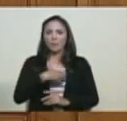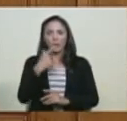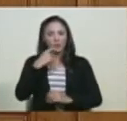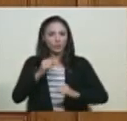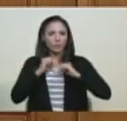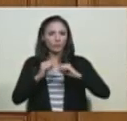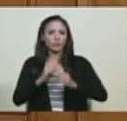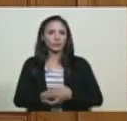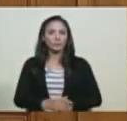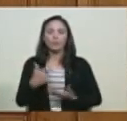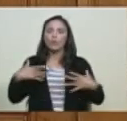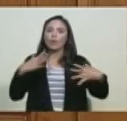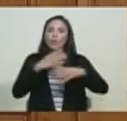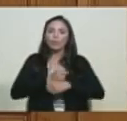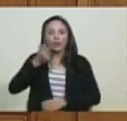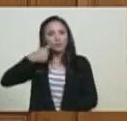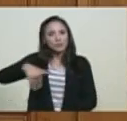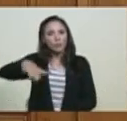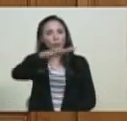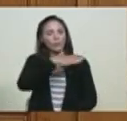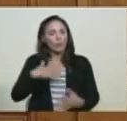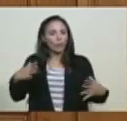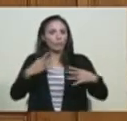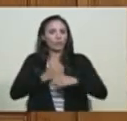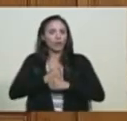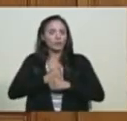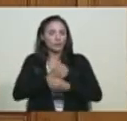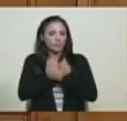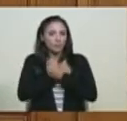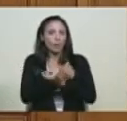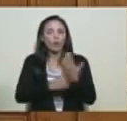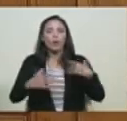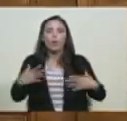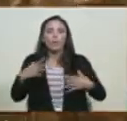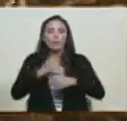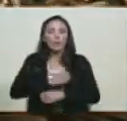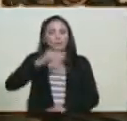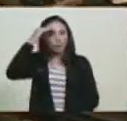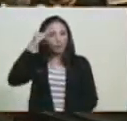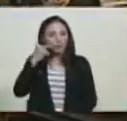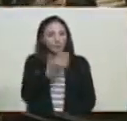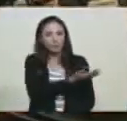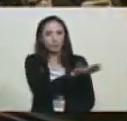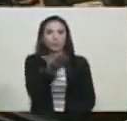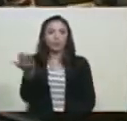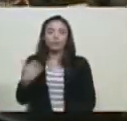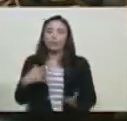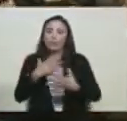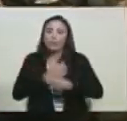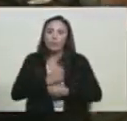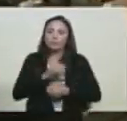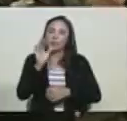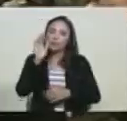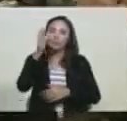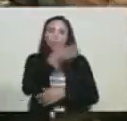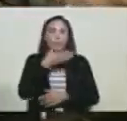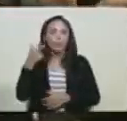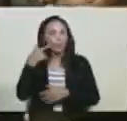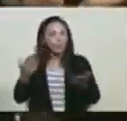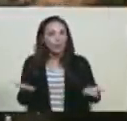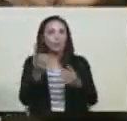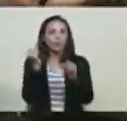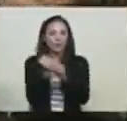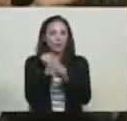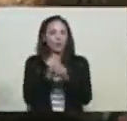podrán. Confío en el pueblo de Venezuela. Confío en la Fuerza Armada Nacional Bolivariana. Confío en el futuro de Venezuela.